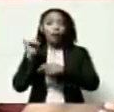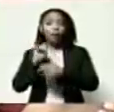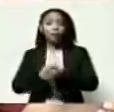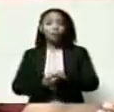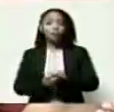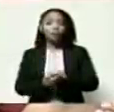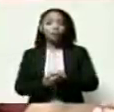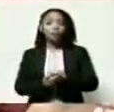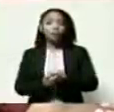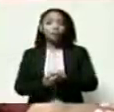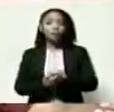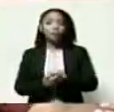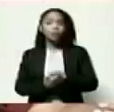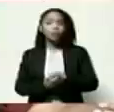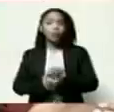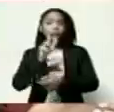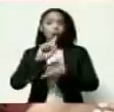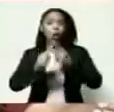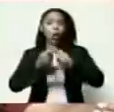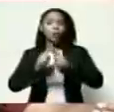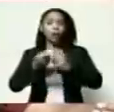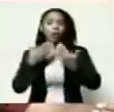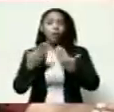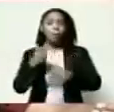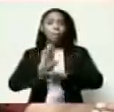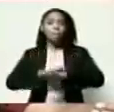Ahí hay tres cosas concretas.